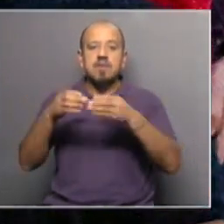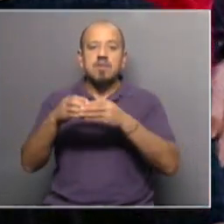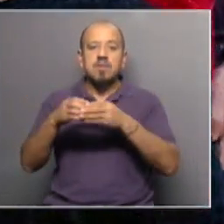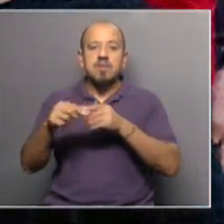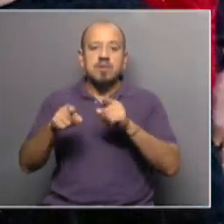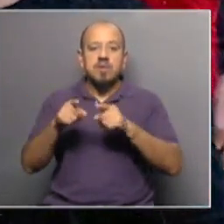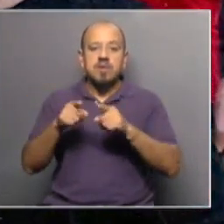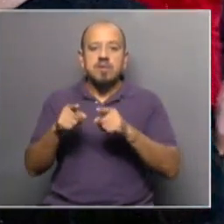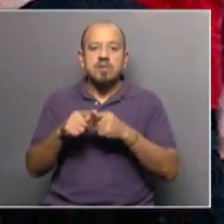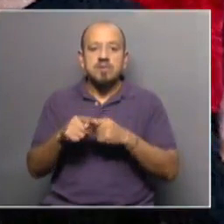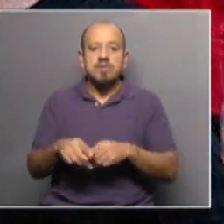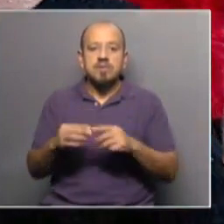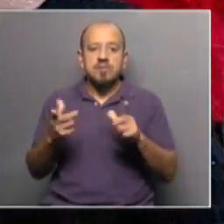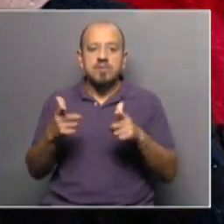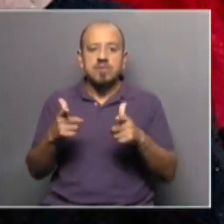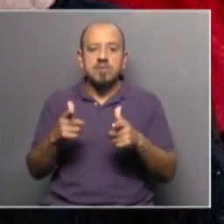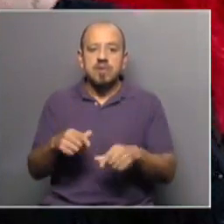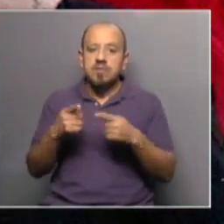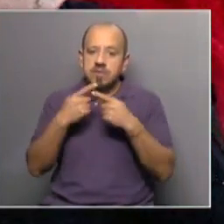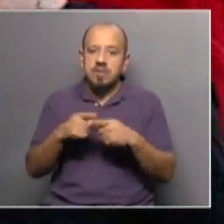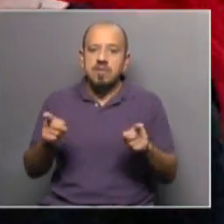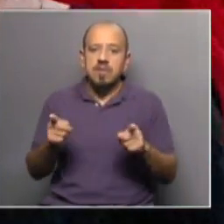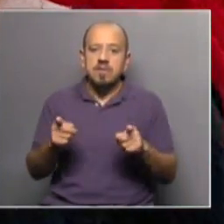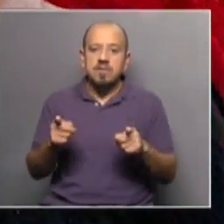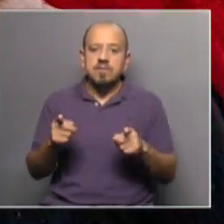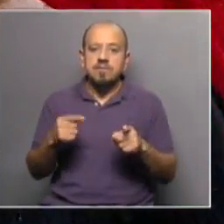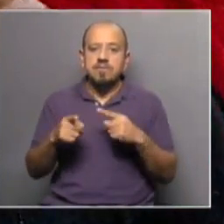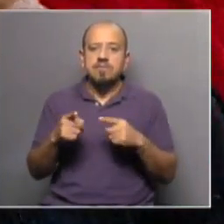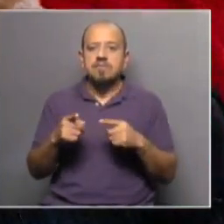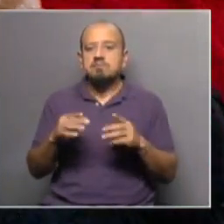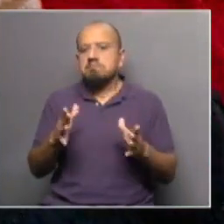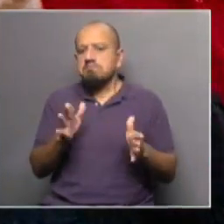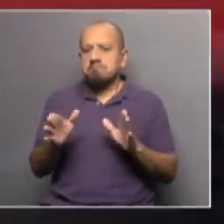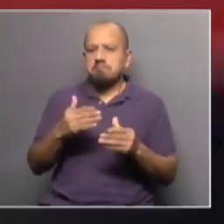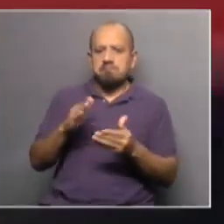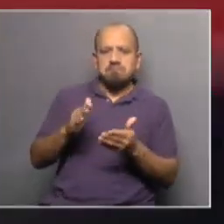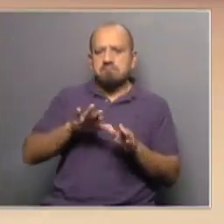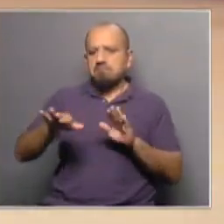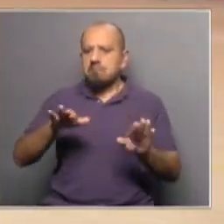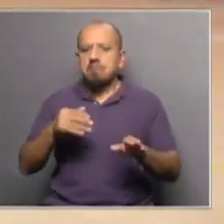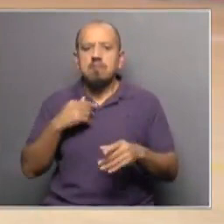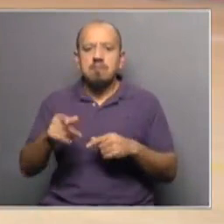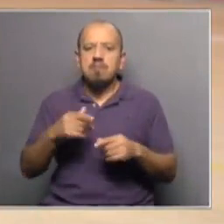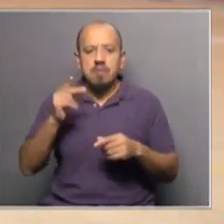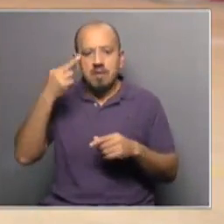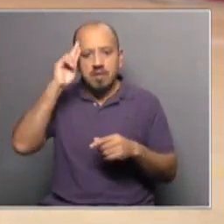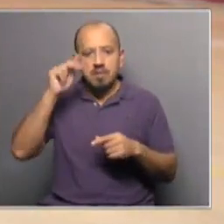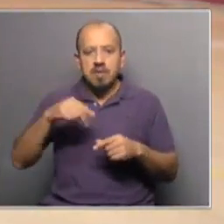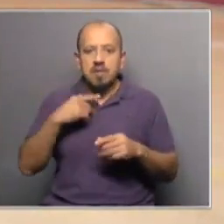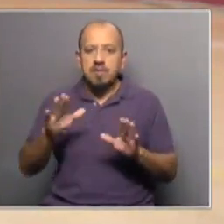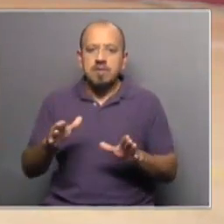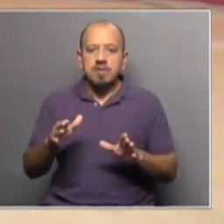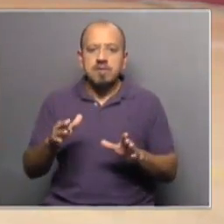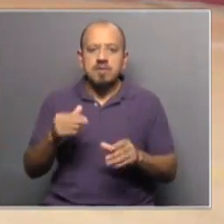técnico. Y no hay una diferencia ni nada específico ni particular. O sea, yo soy la profe, ellos me tratan con respeto.